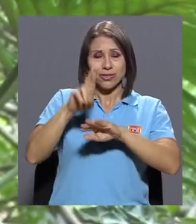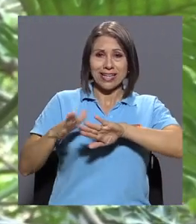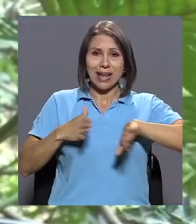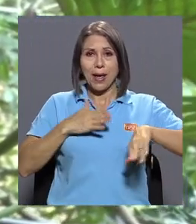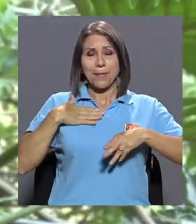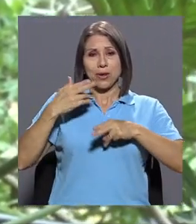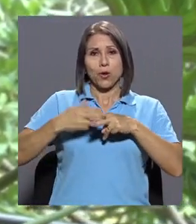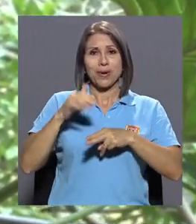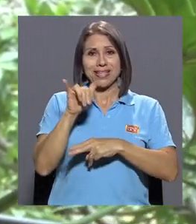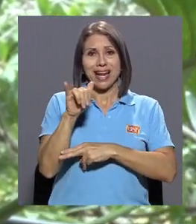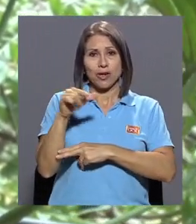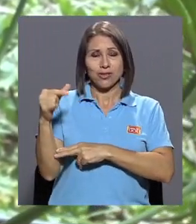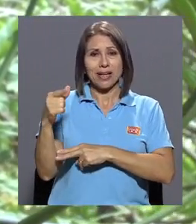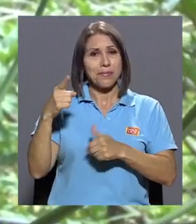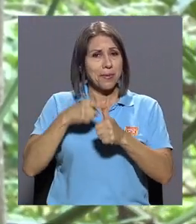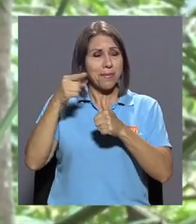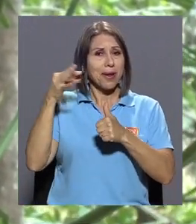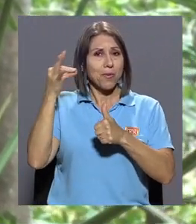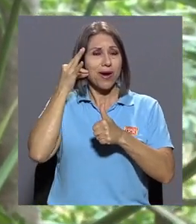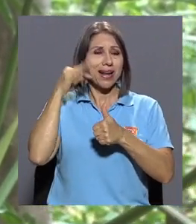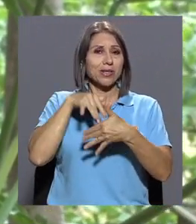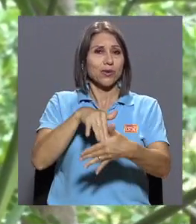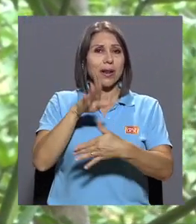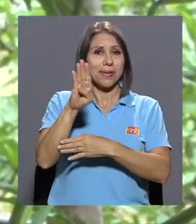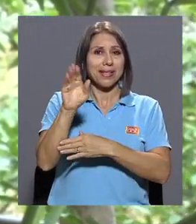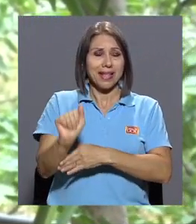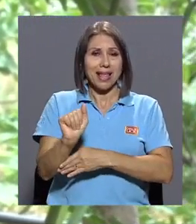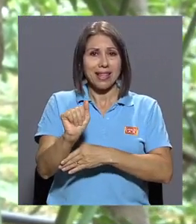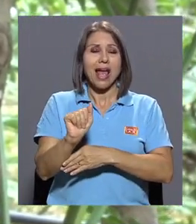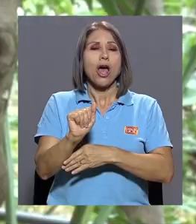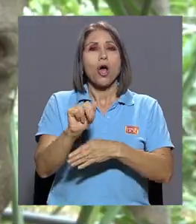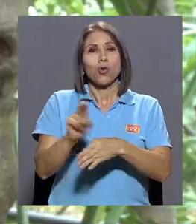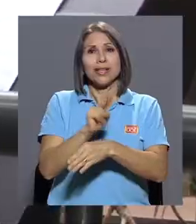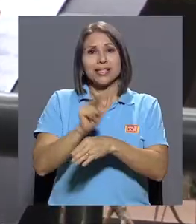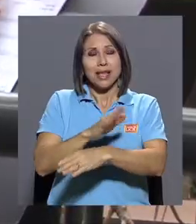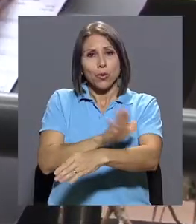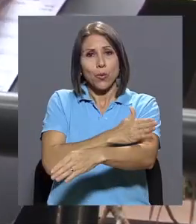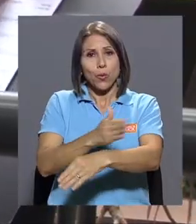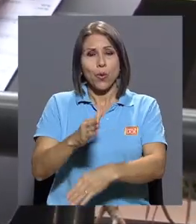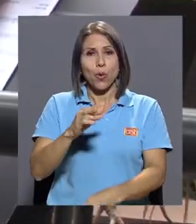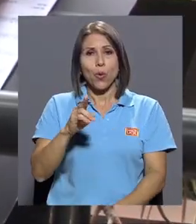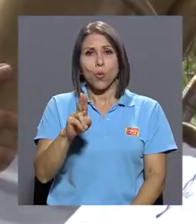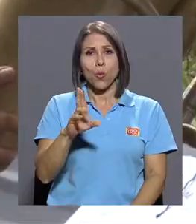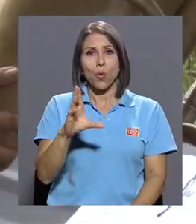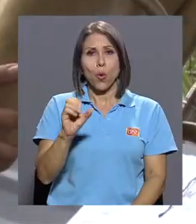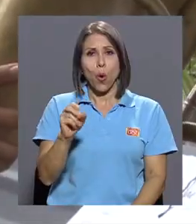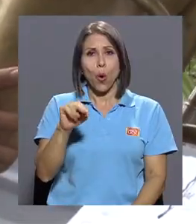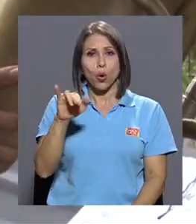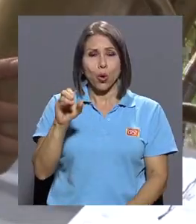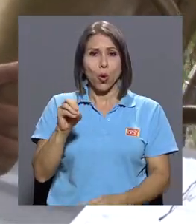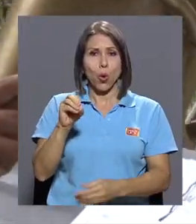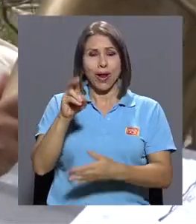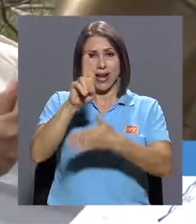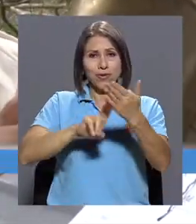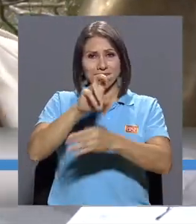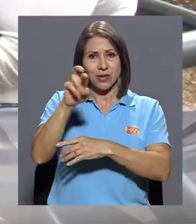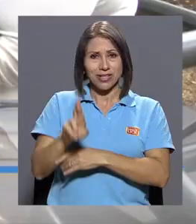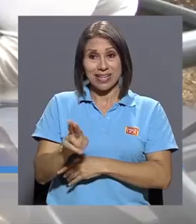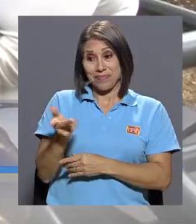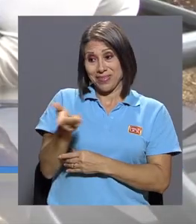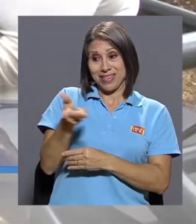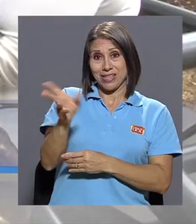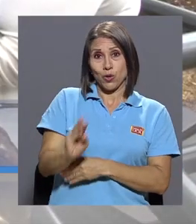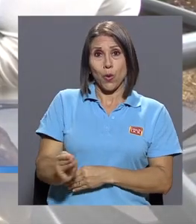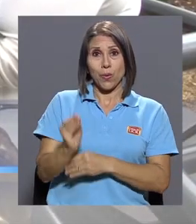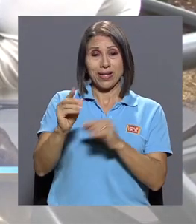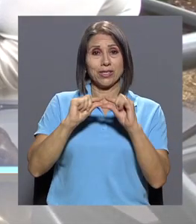y soy la primera mujer en estudiar el bachillerato en la ejecución de eufonio en la Universidad de Costa Rica. Estas tres jóvenes conforman la agrupación